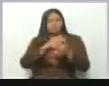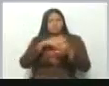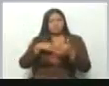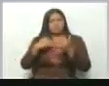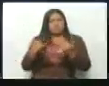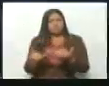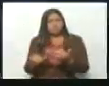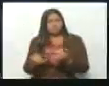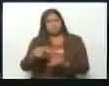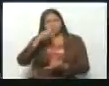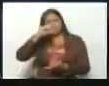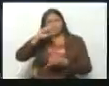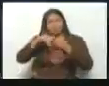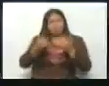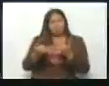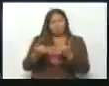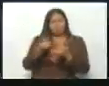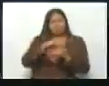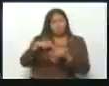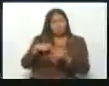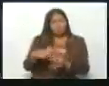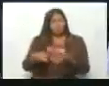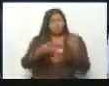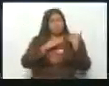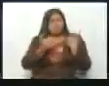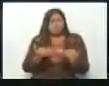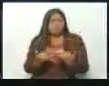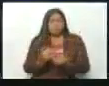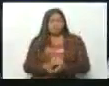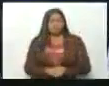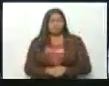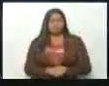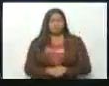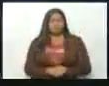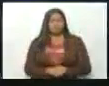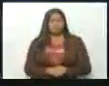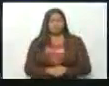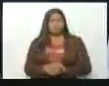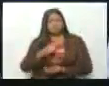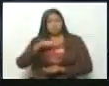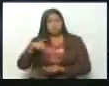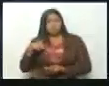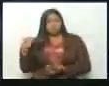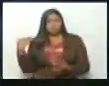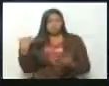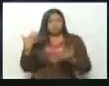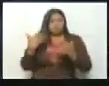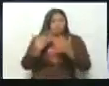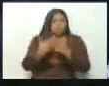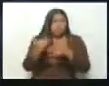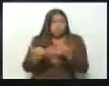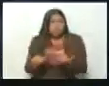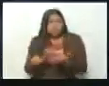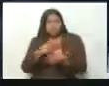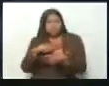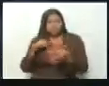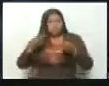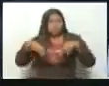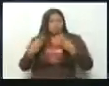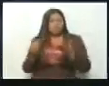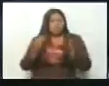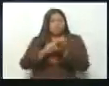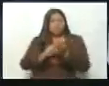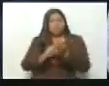presidente Nicolás Maduro Moros, y es una tarea que se viene preparando, macerando, a propósito del